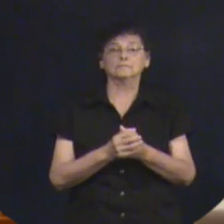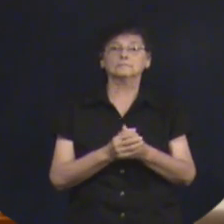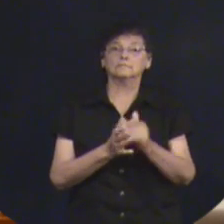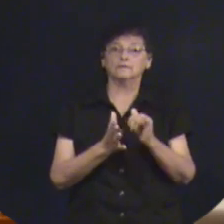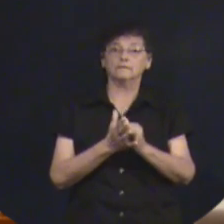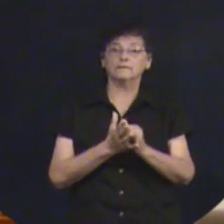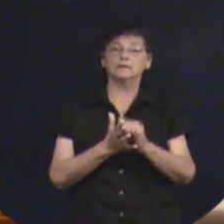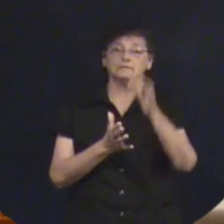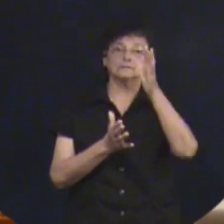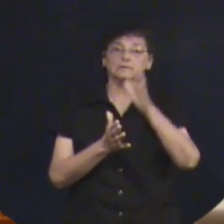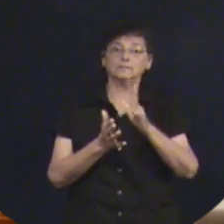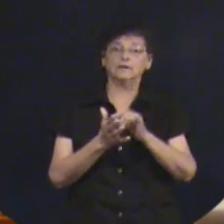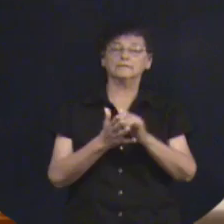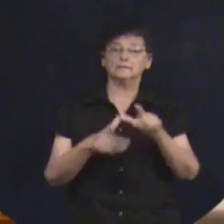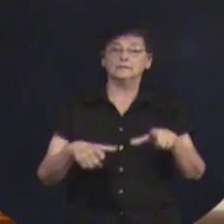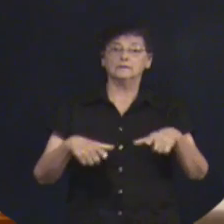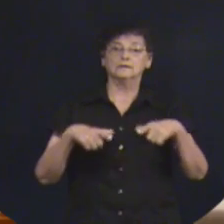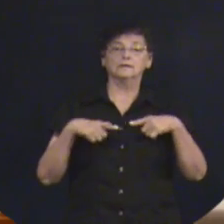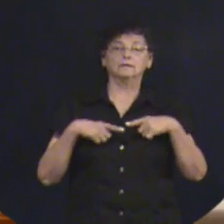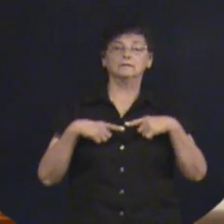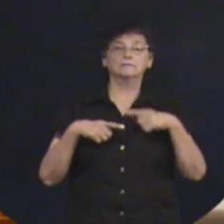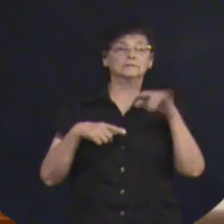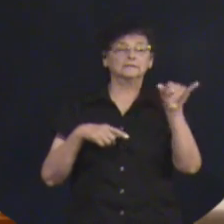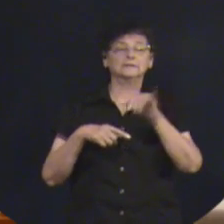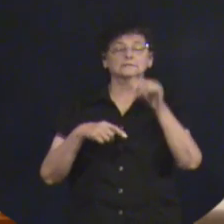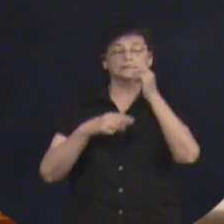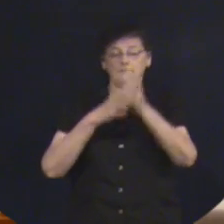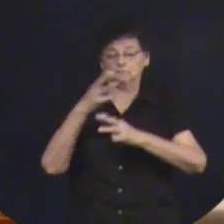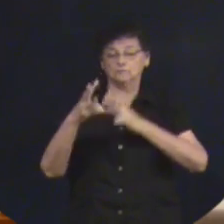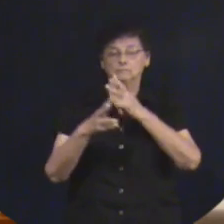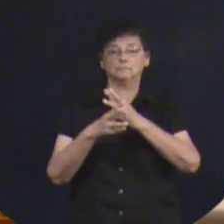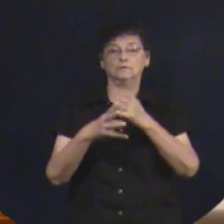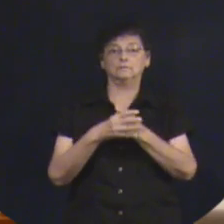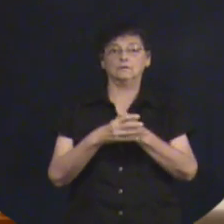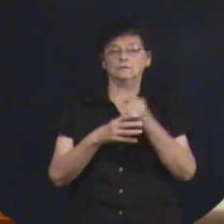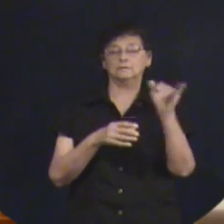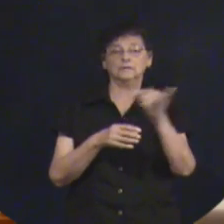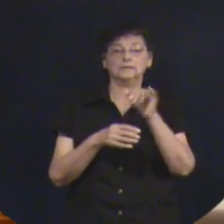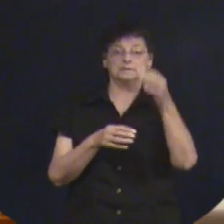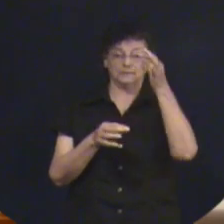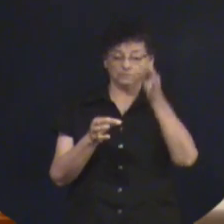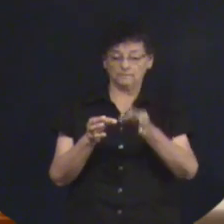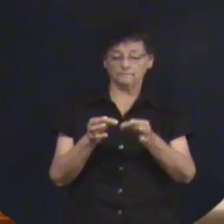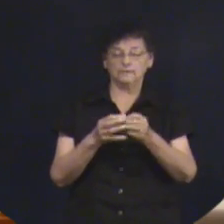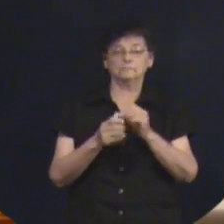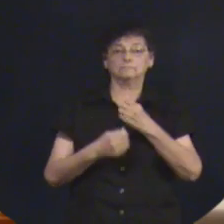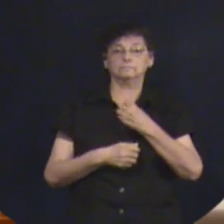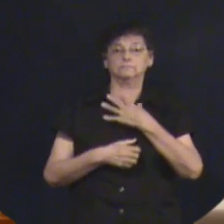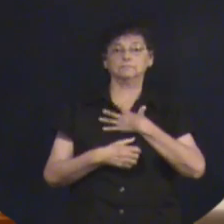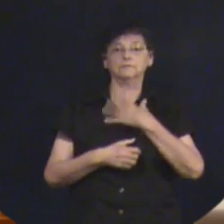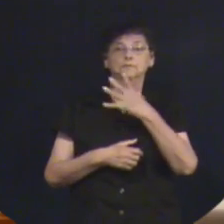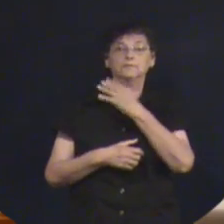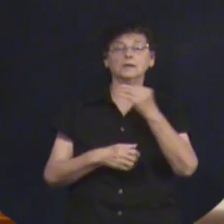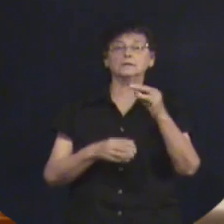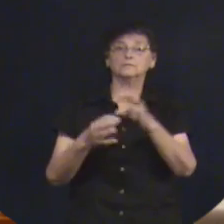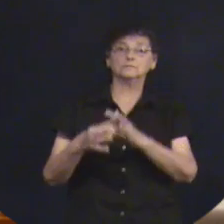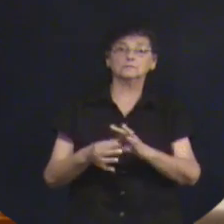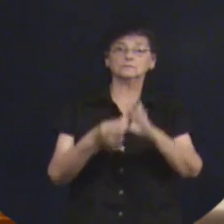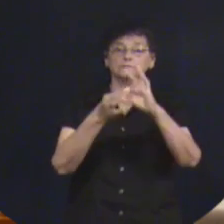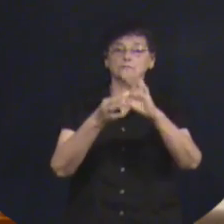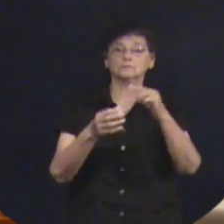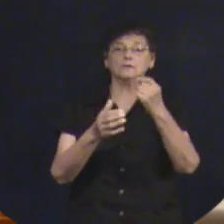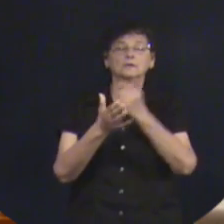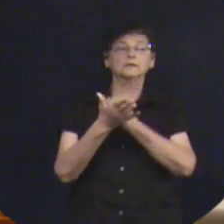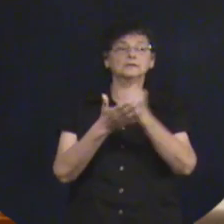para que a los hombres que habitan un mismo mundo, una misma fe los ilumine y los una un